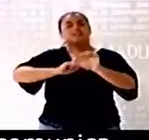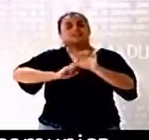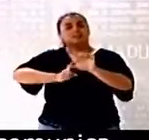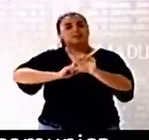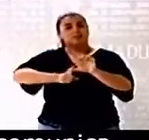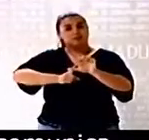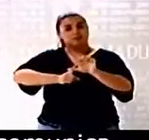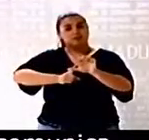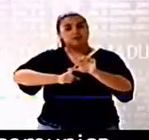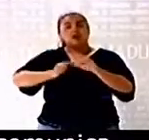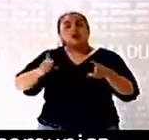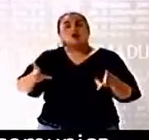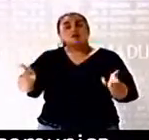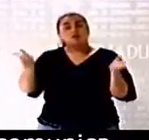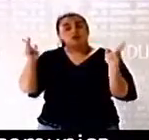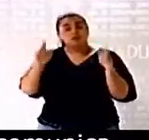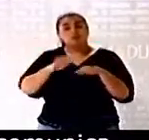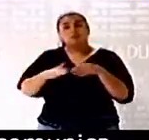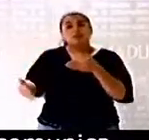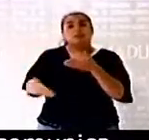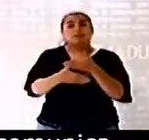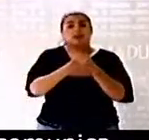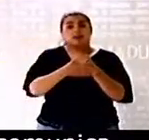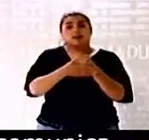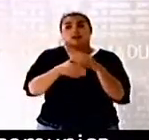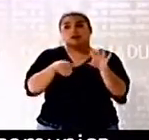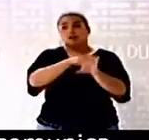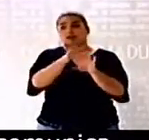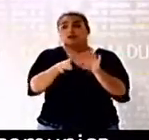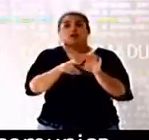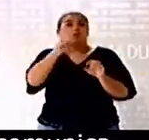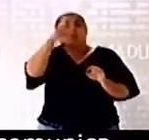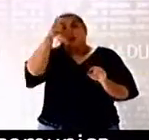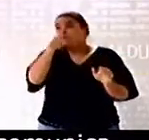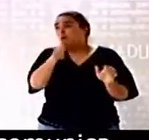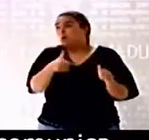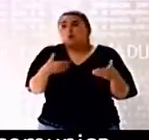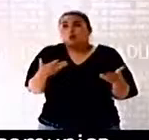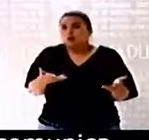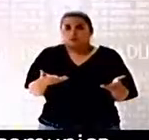la autorización del cierre perimetral de la localidad X, que